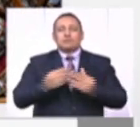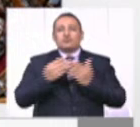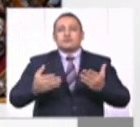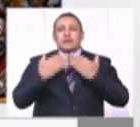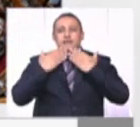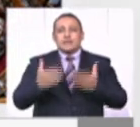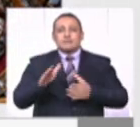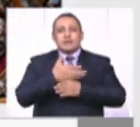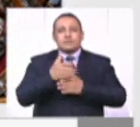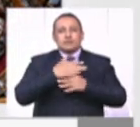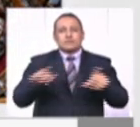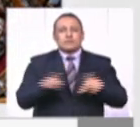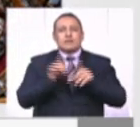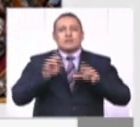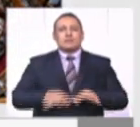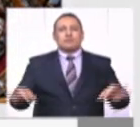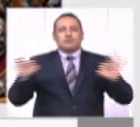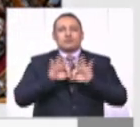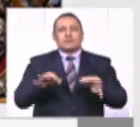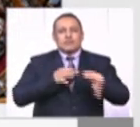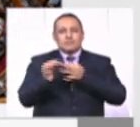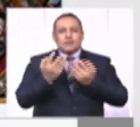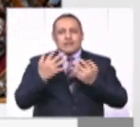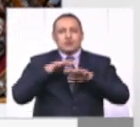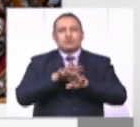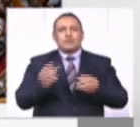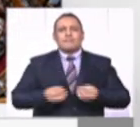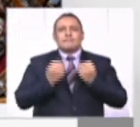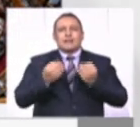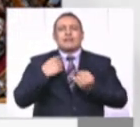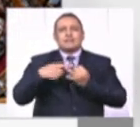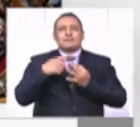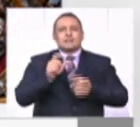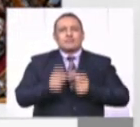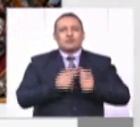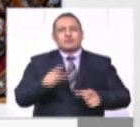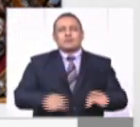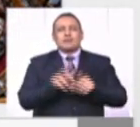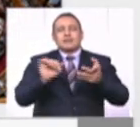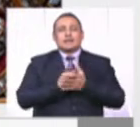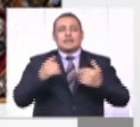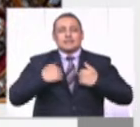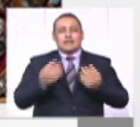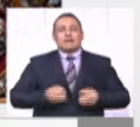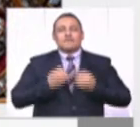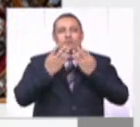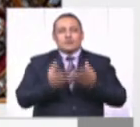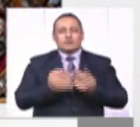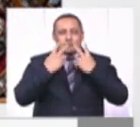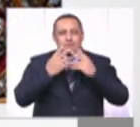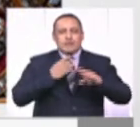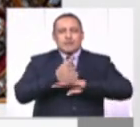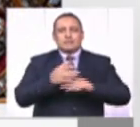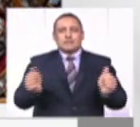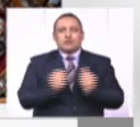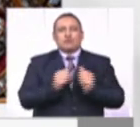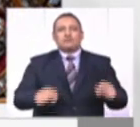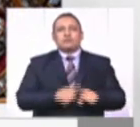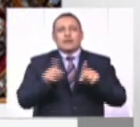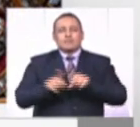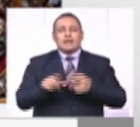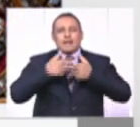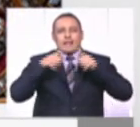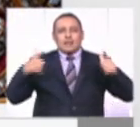particip y es importante justamente la inclusión para que toda la ciudadanía tenga la información accesible en este caso de